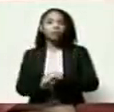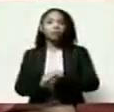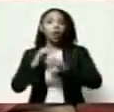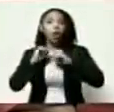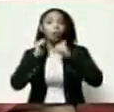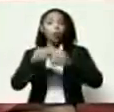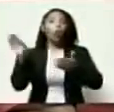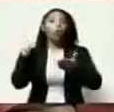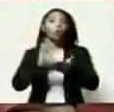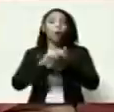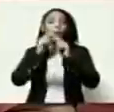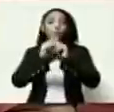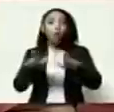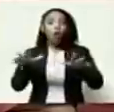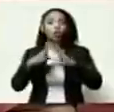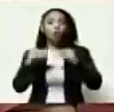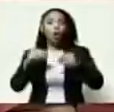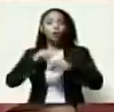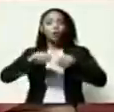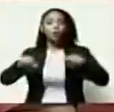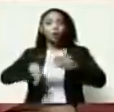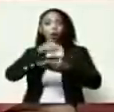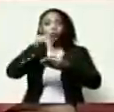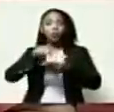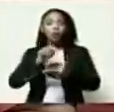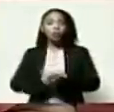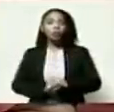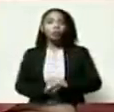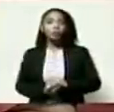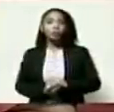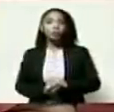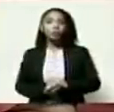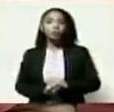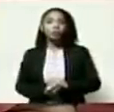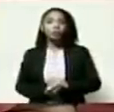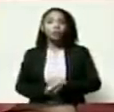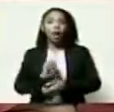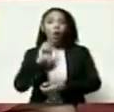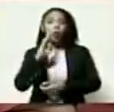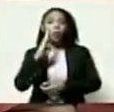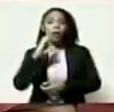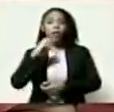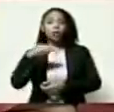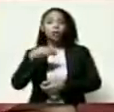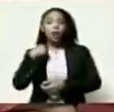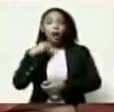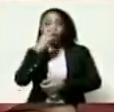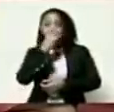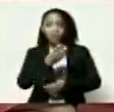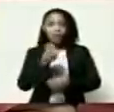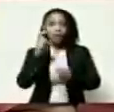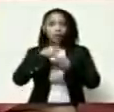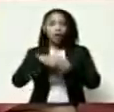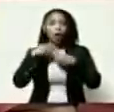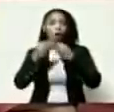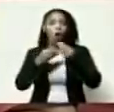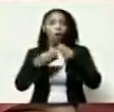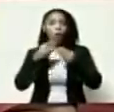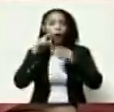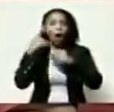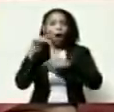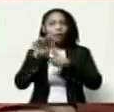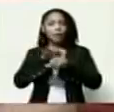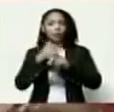otra vez ese despliegue por todo el territorio nacional de la VC, a visitar, a registrar, a ver cómo está la situación